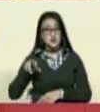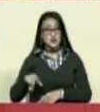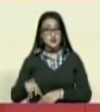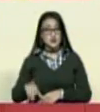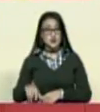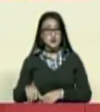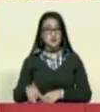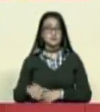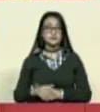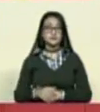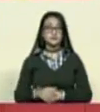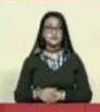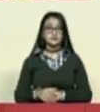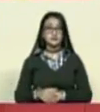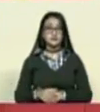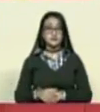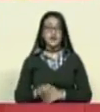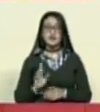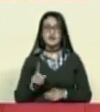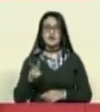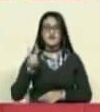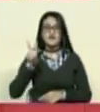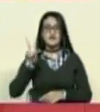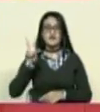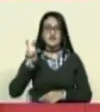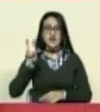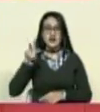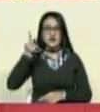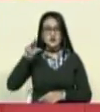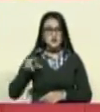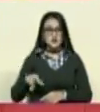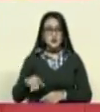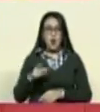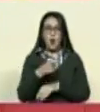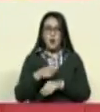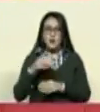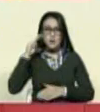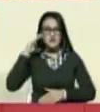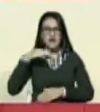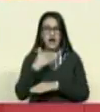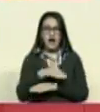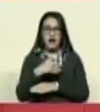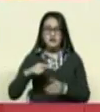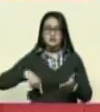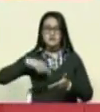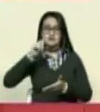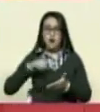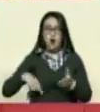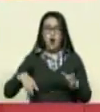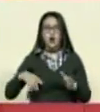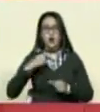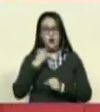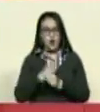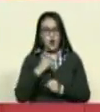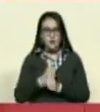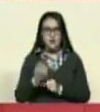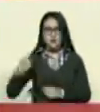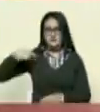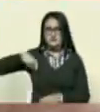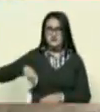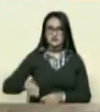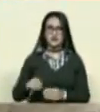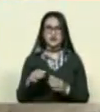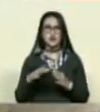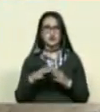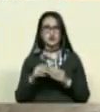retomar los viernes de gobierno militar de calle con los puntos de cuenta, las obras, las inversiones